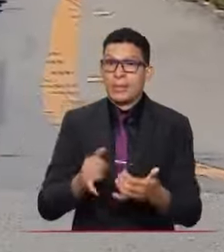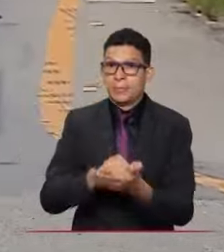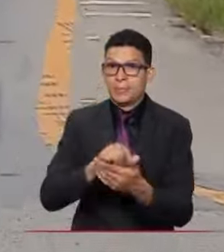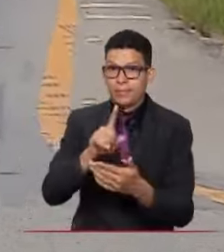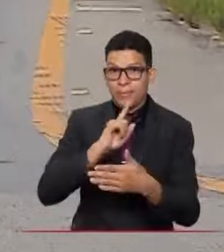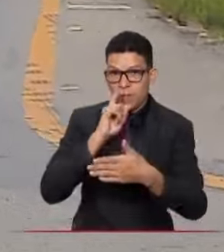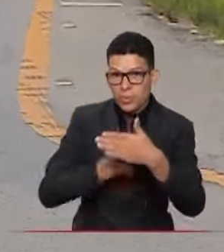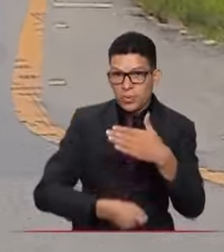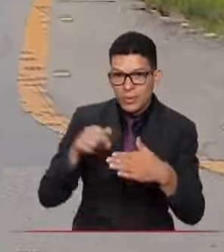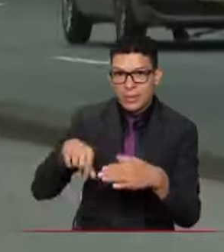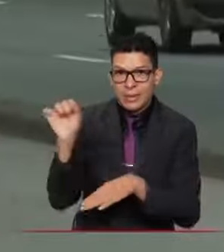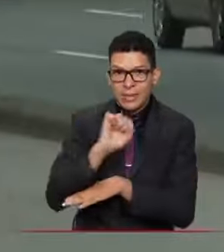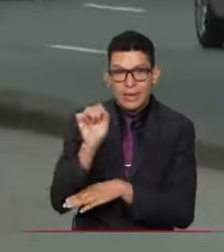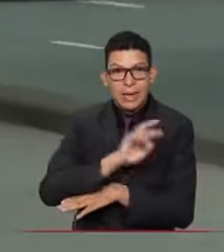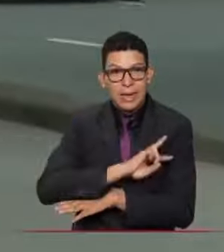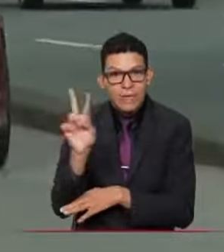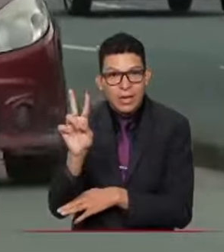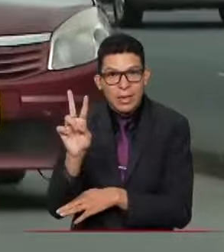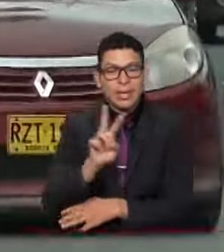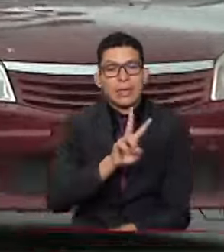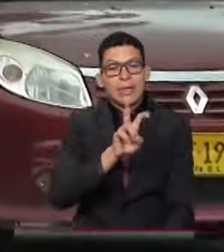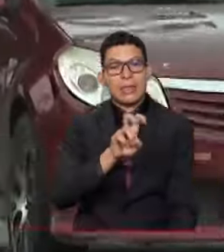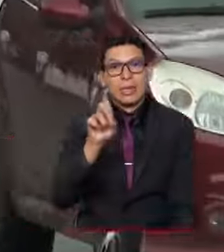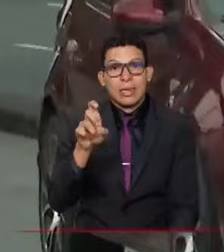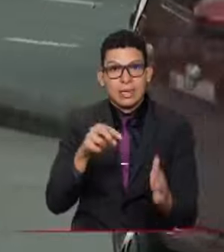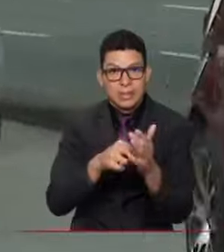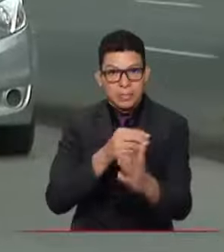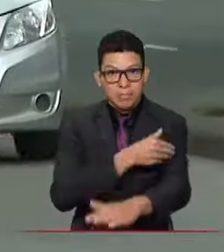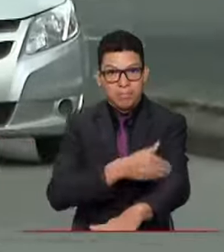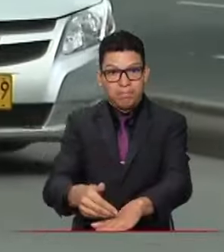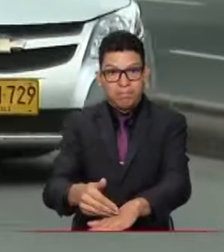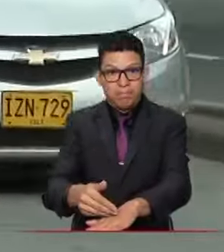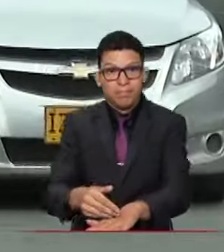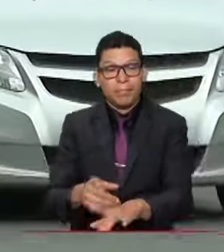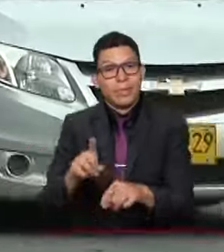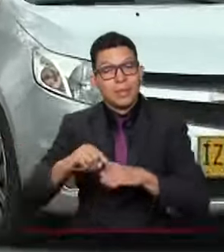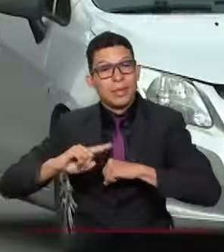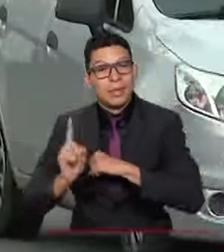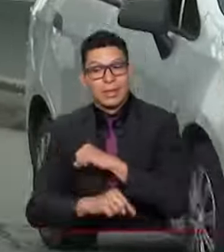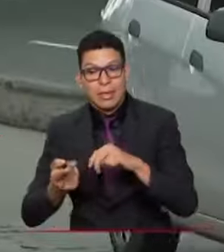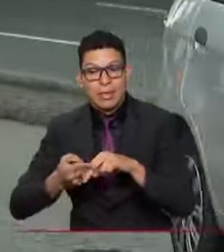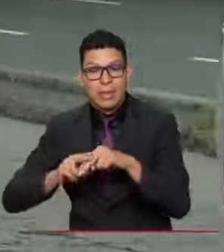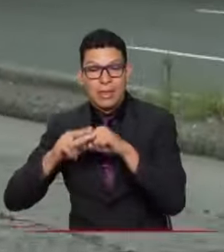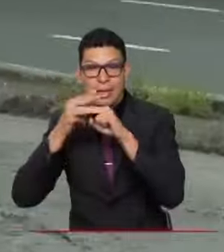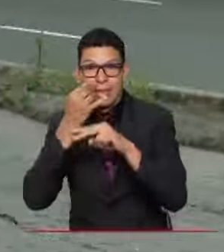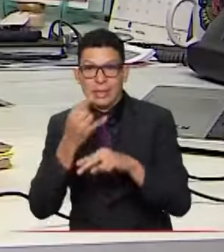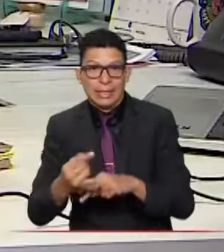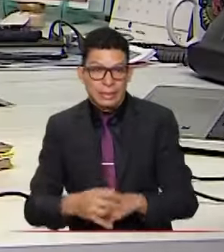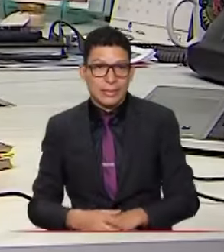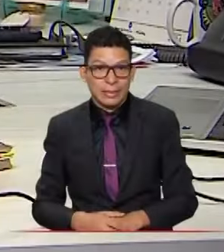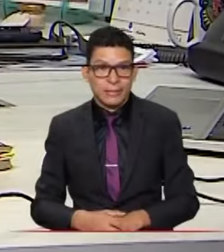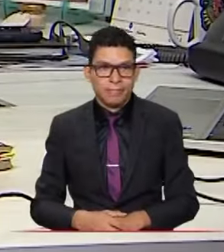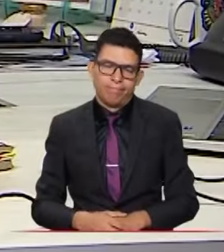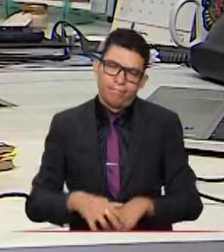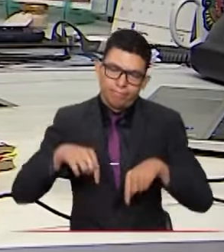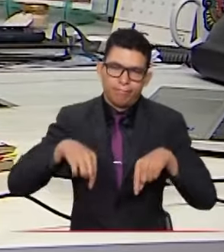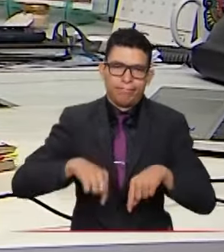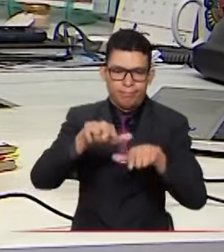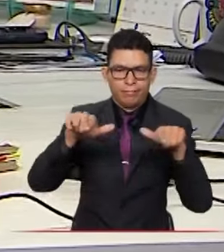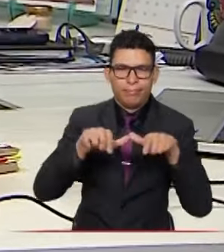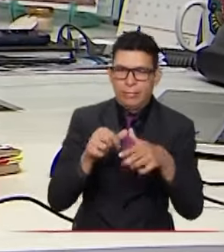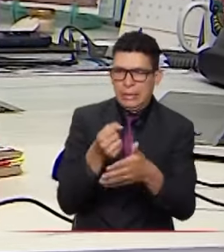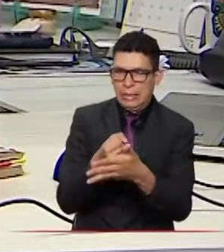automotor en el Valle del cauca asciende a 76000 millones de pesos sin contar sanciones ni intereses moratorios por eso desde la dependencia